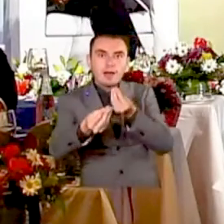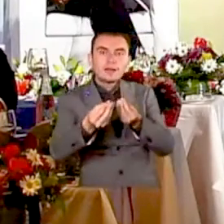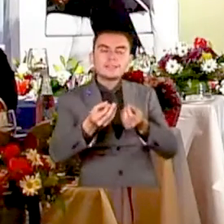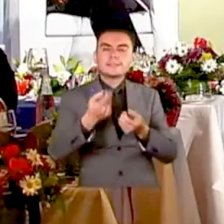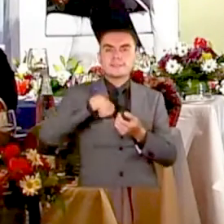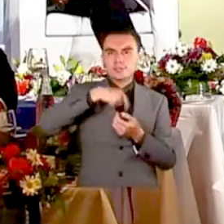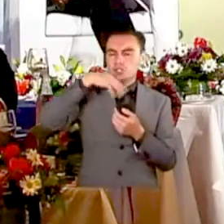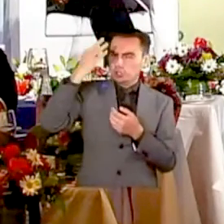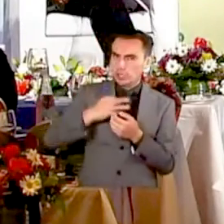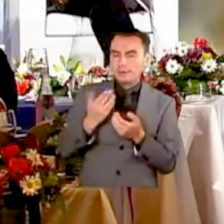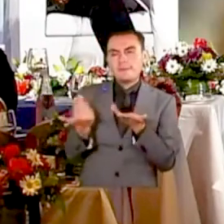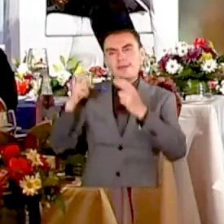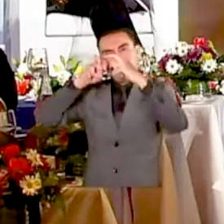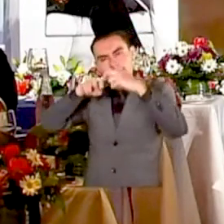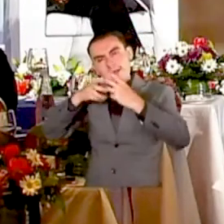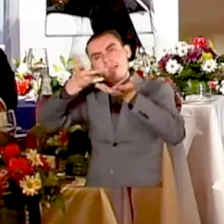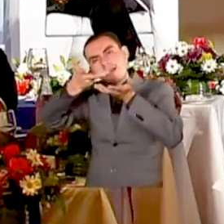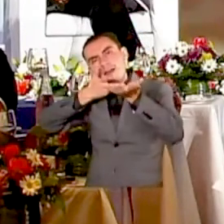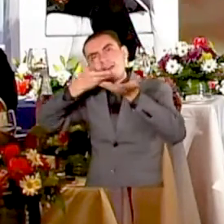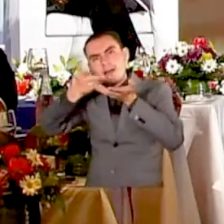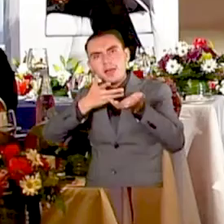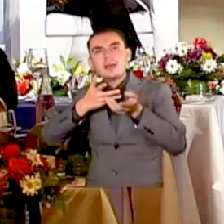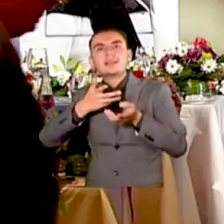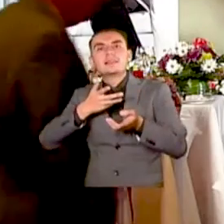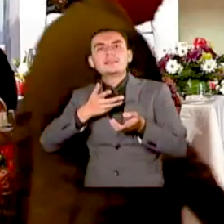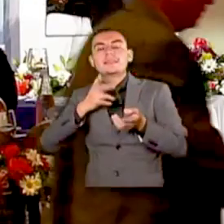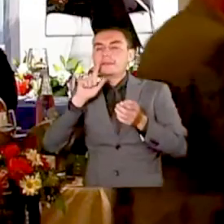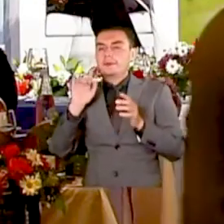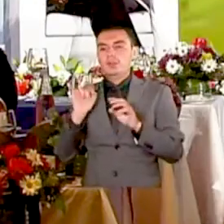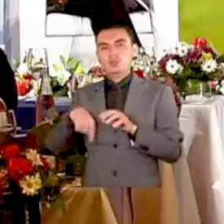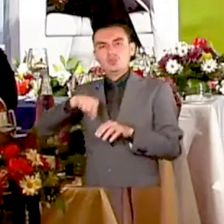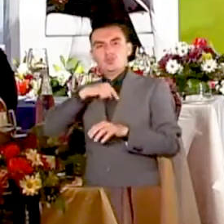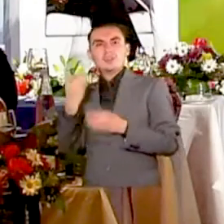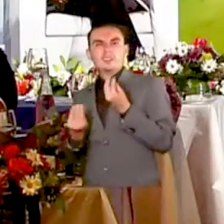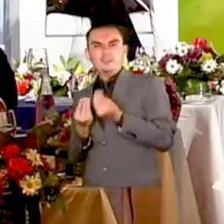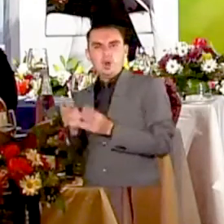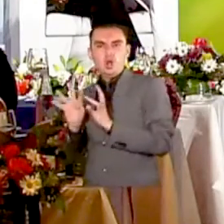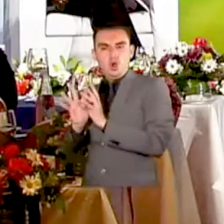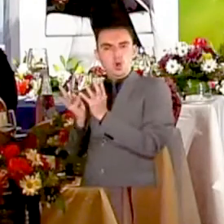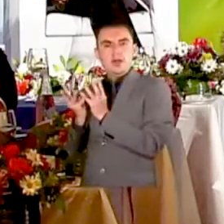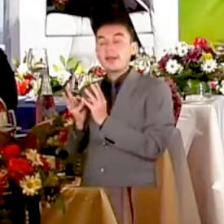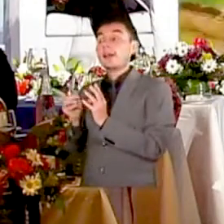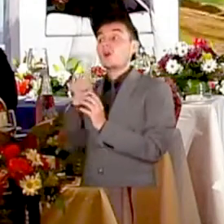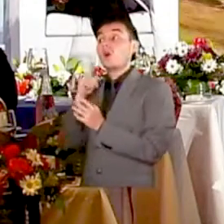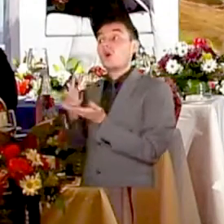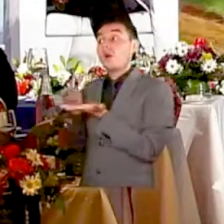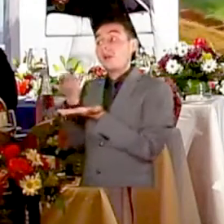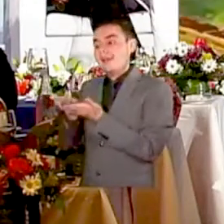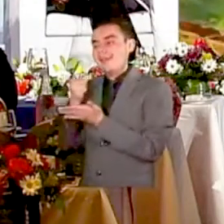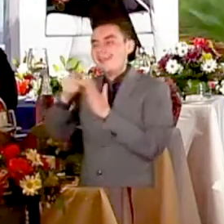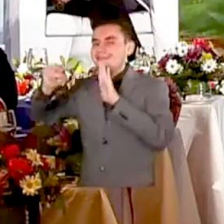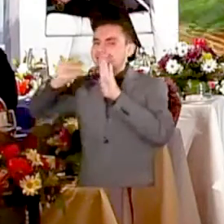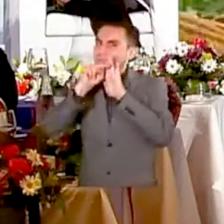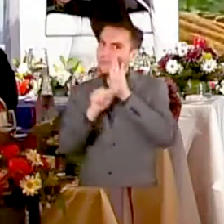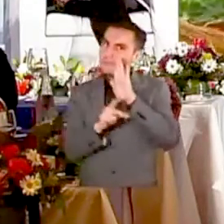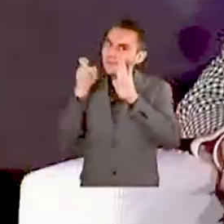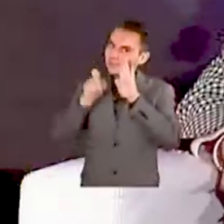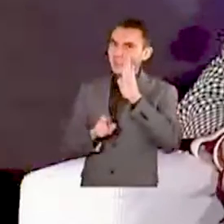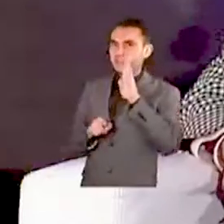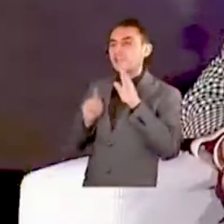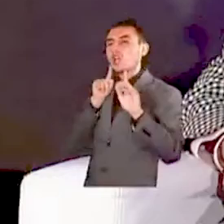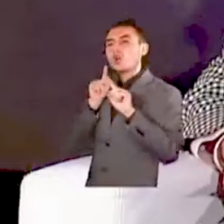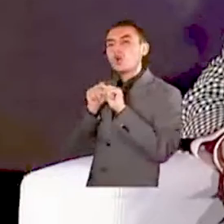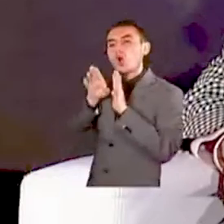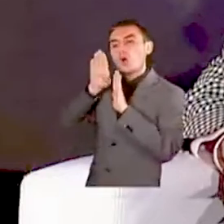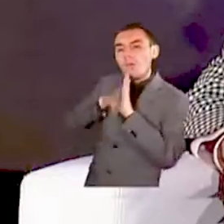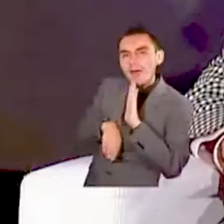estado permanentemente trabajando y solicitándole al Congreso de la República que expida una norma para que